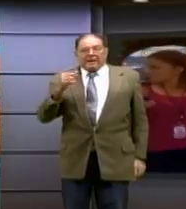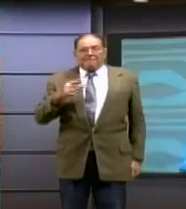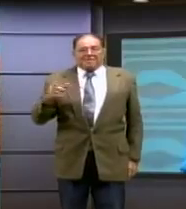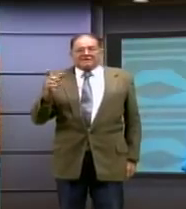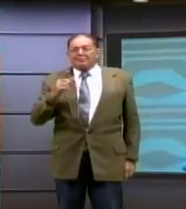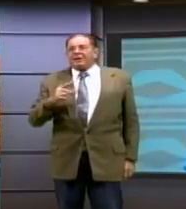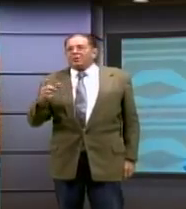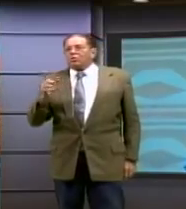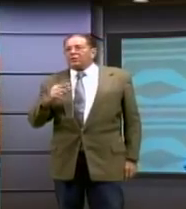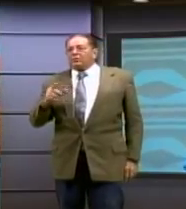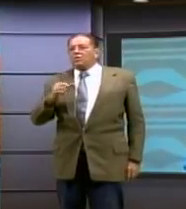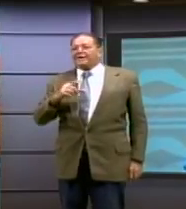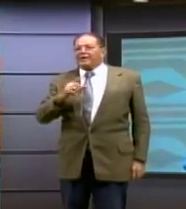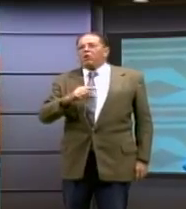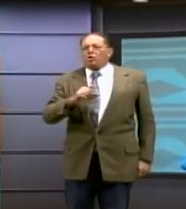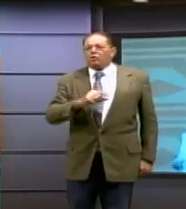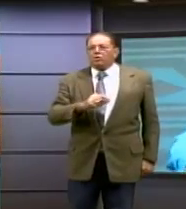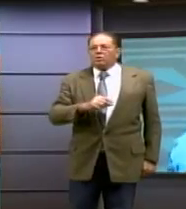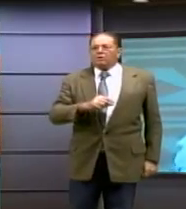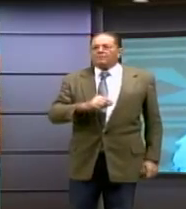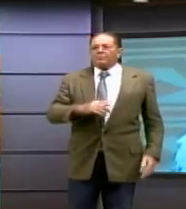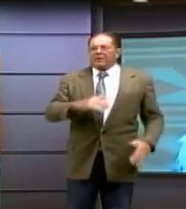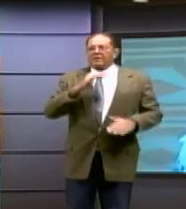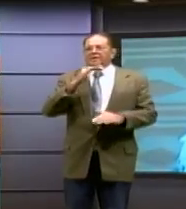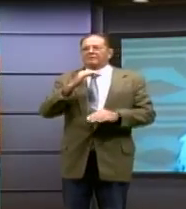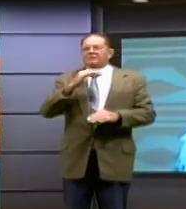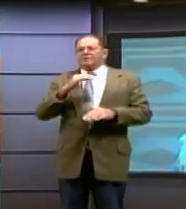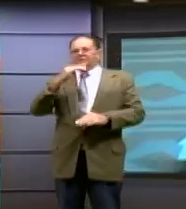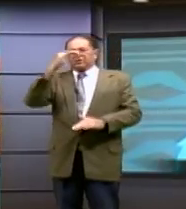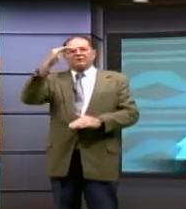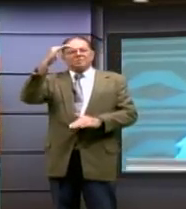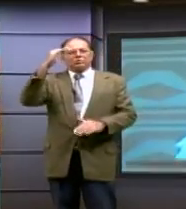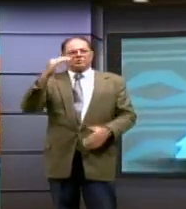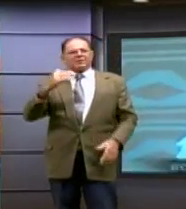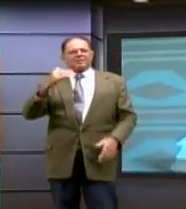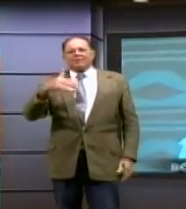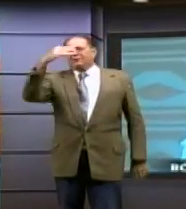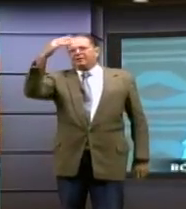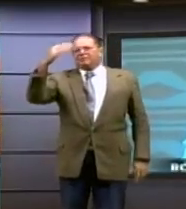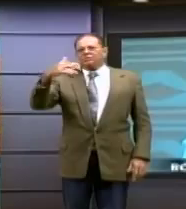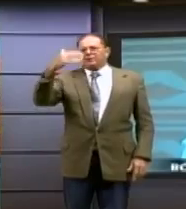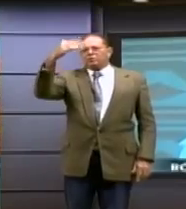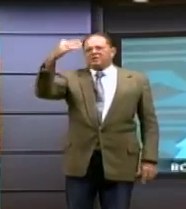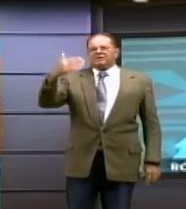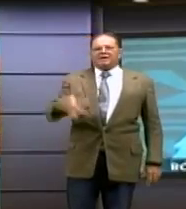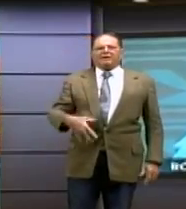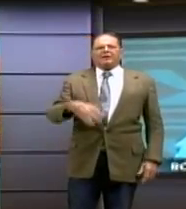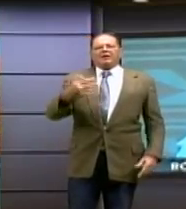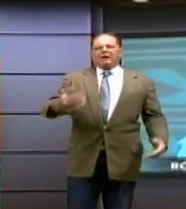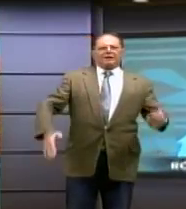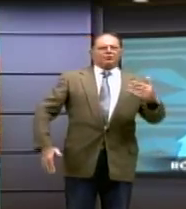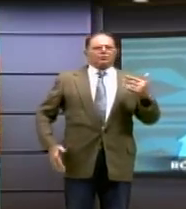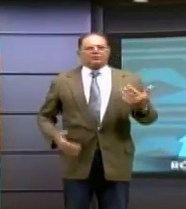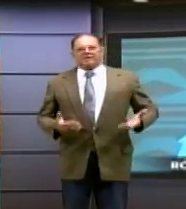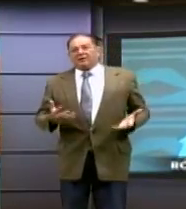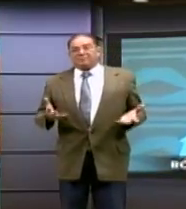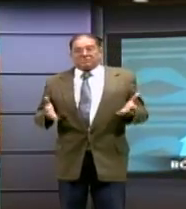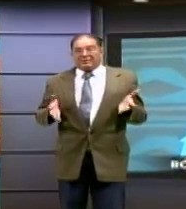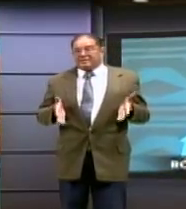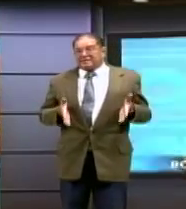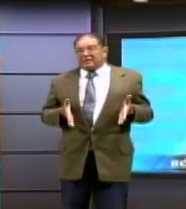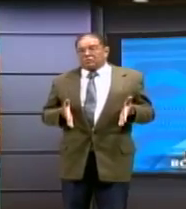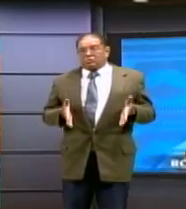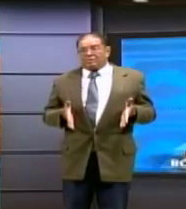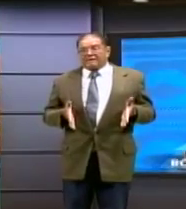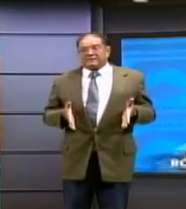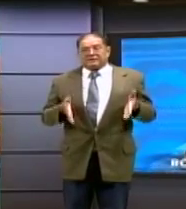grandotes empezaba a correr un reloj de 3 minutos para abajo. Es un reloj digital en donde las